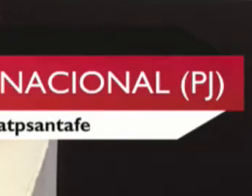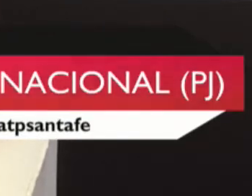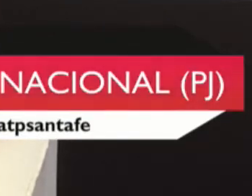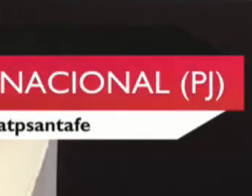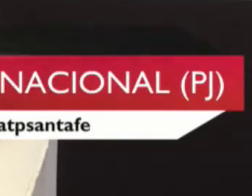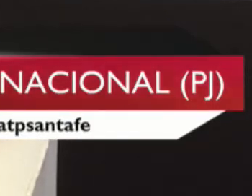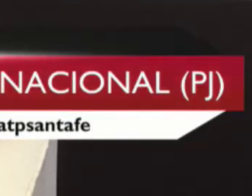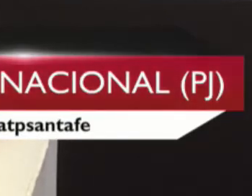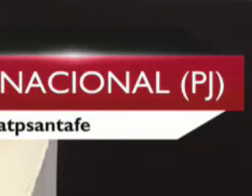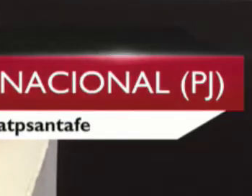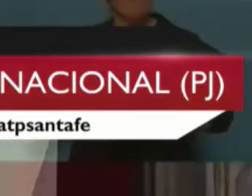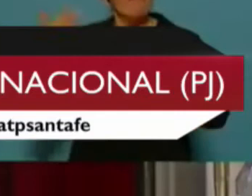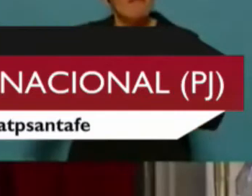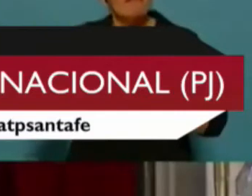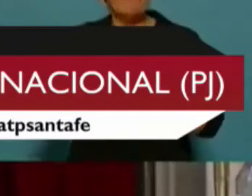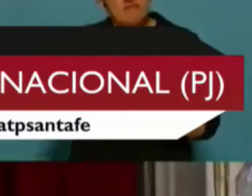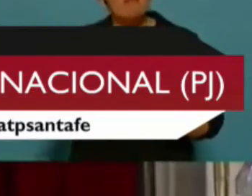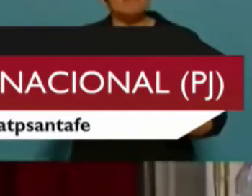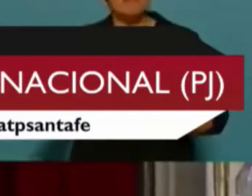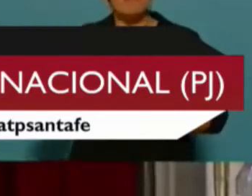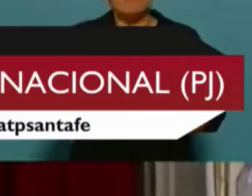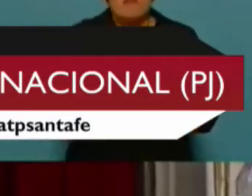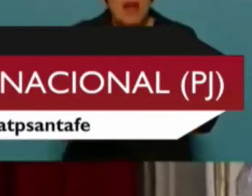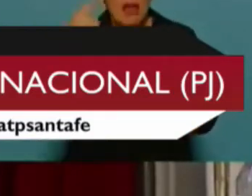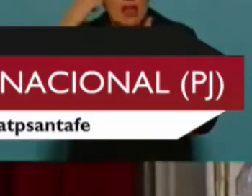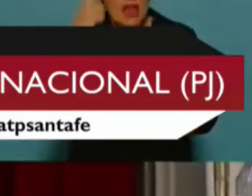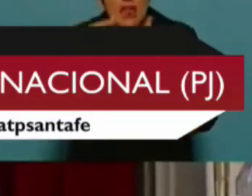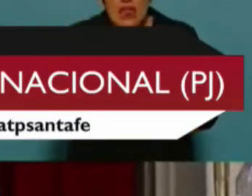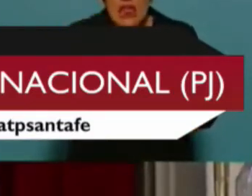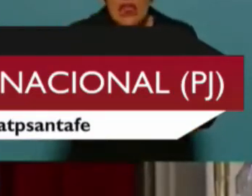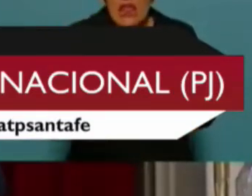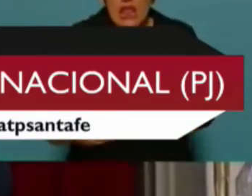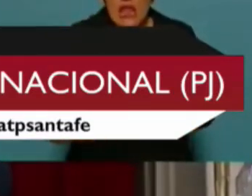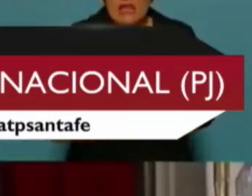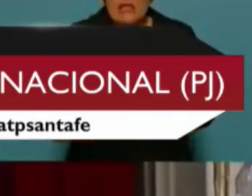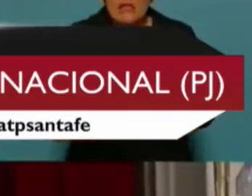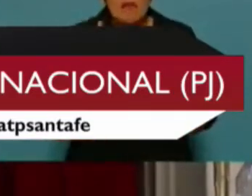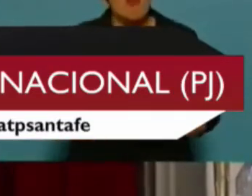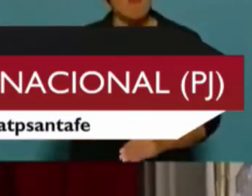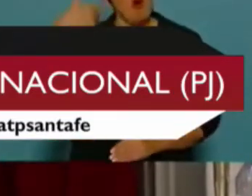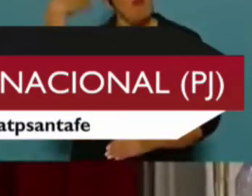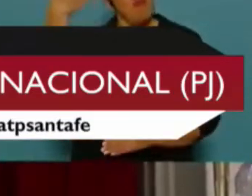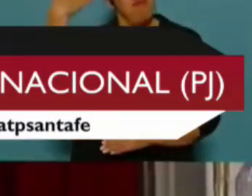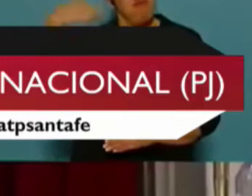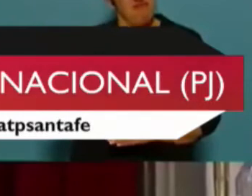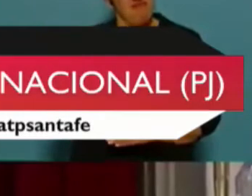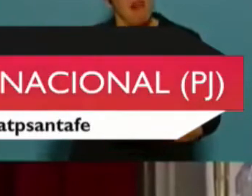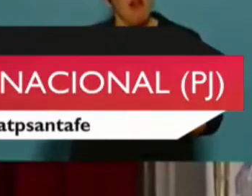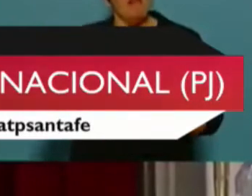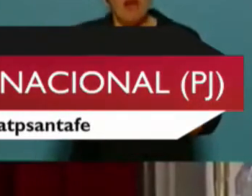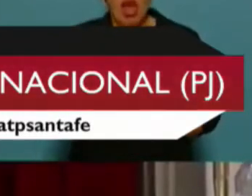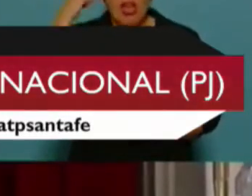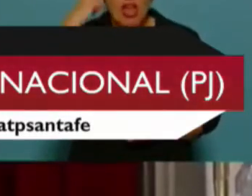sostener a las economías regionales. Me parece que lo que planteó en torno a la